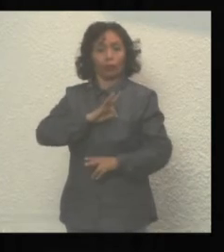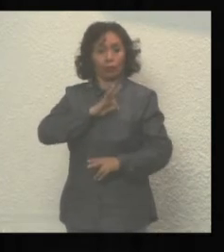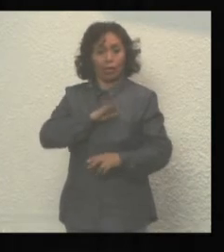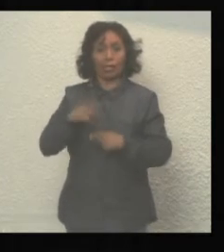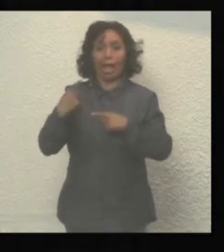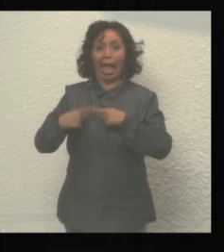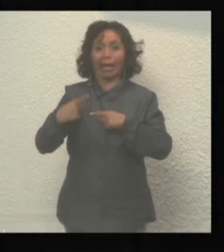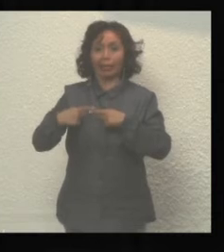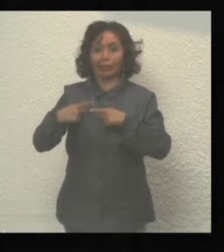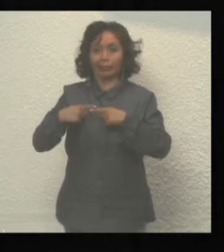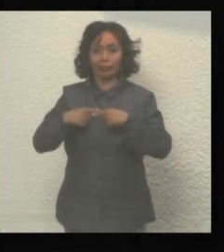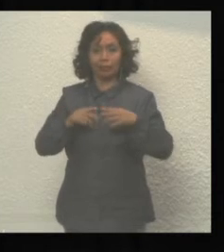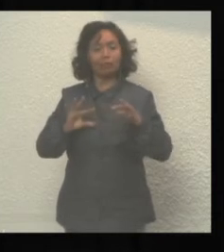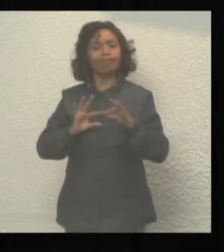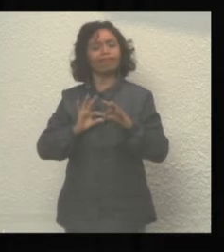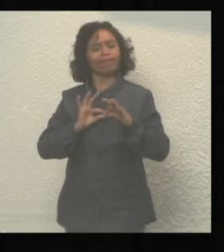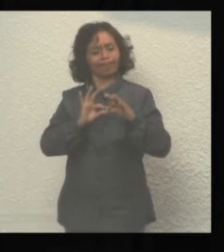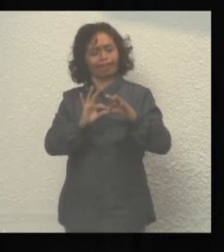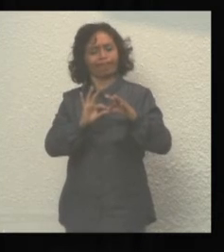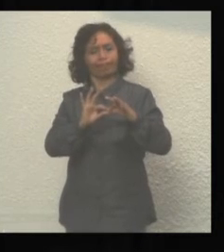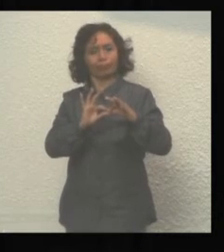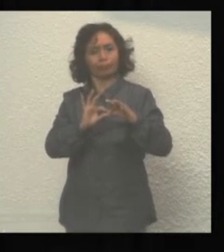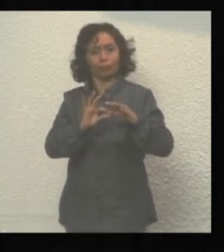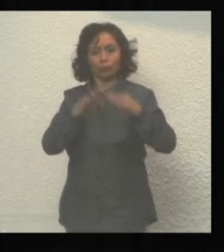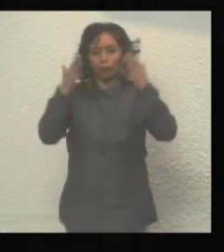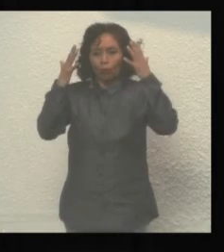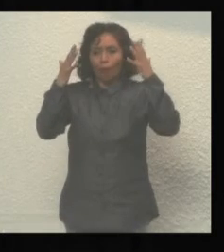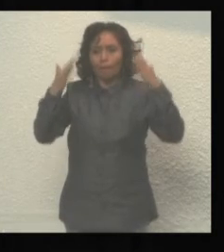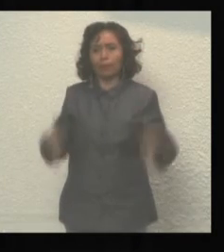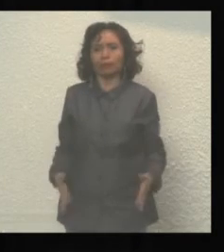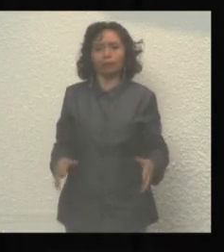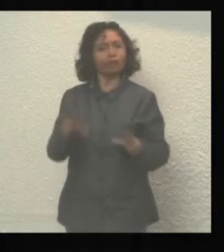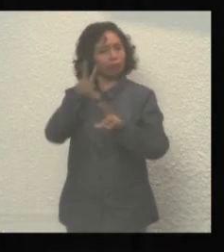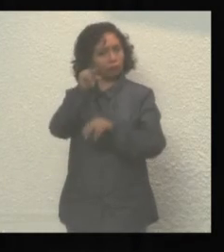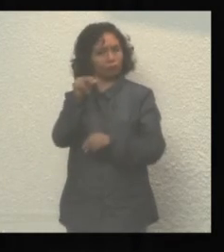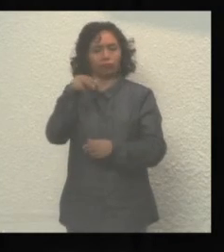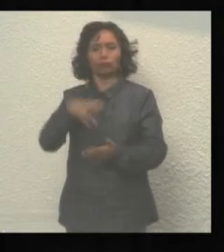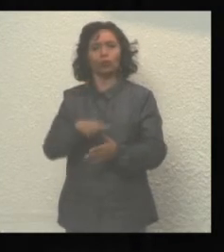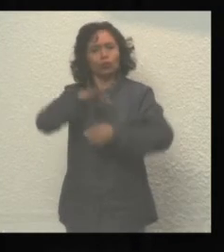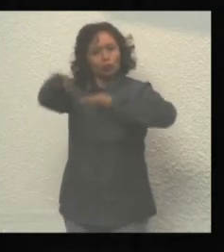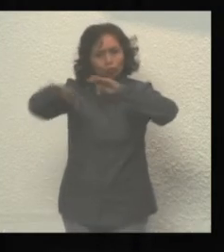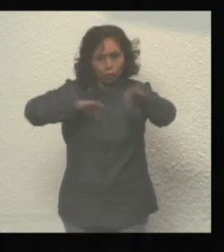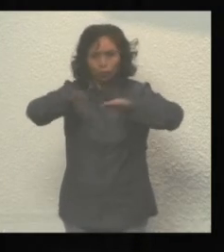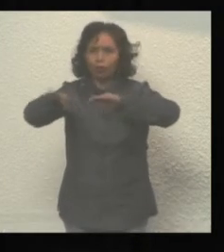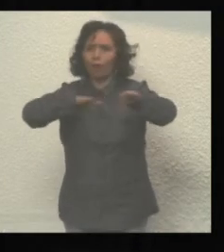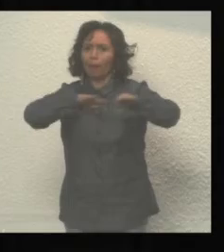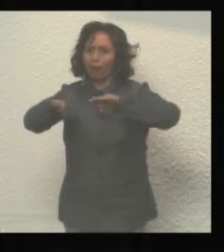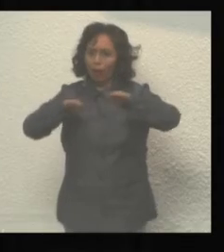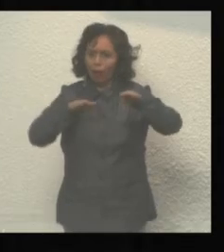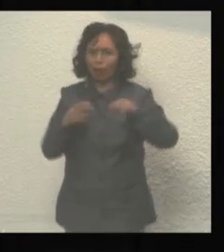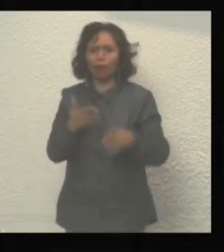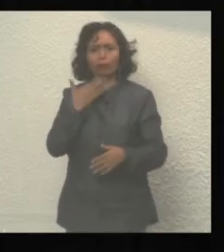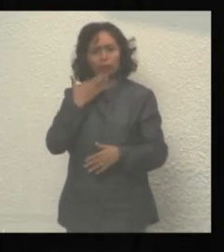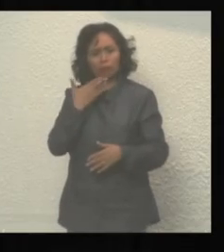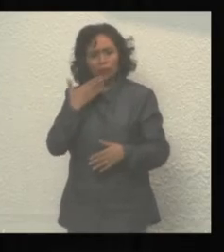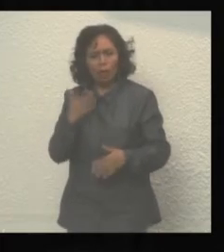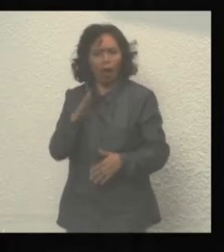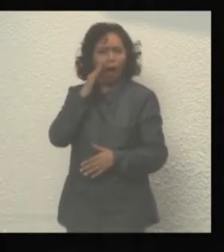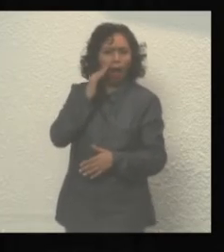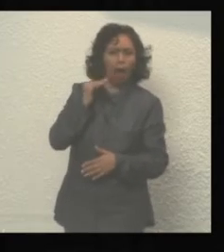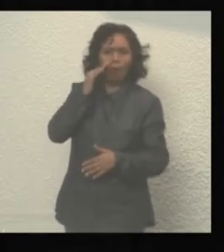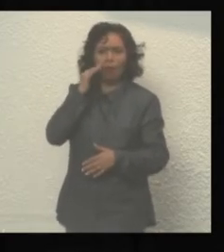quienes comparten esta visión de no bajar los brazos, de trabajar civilizadamente entre